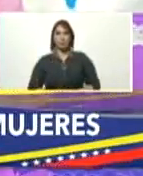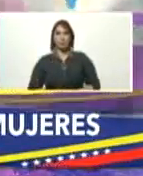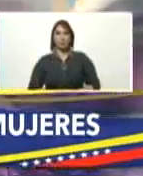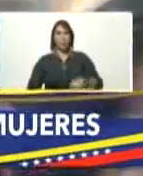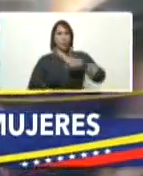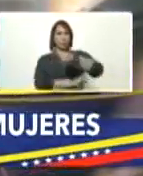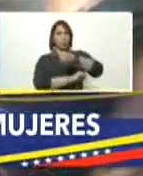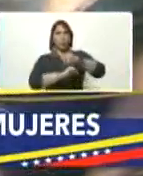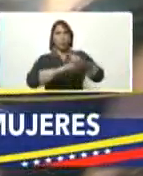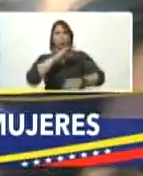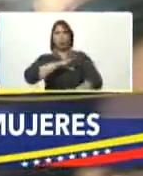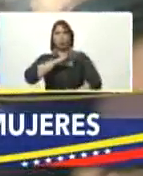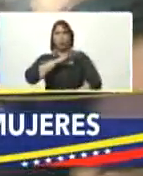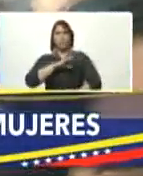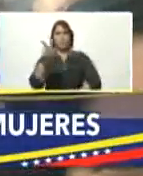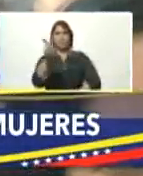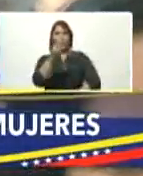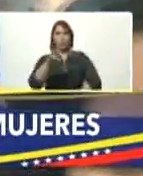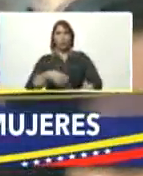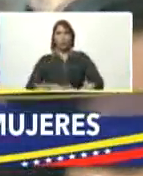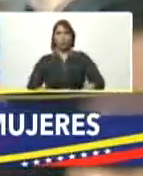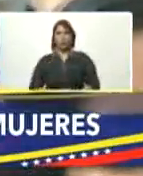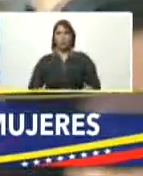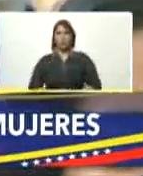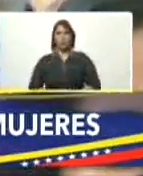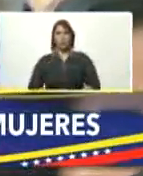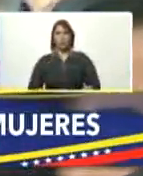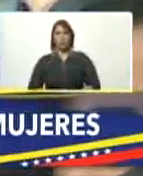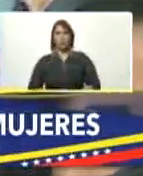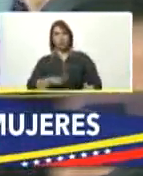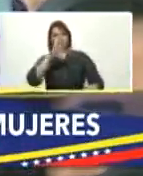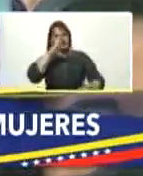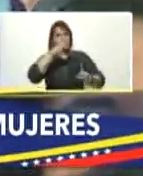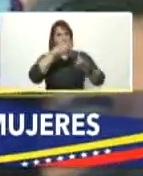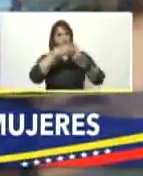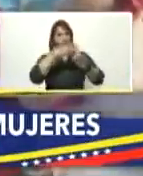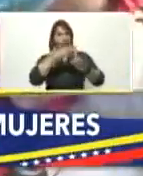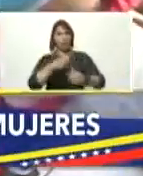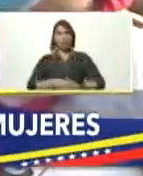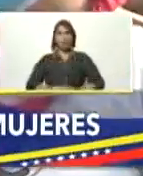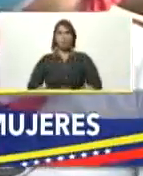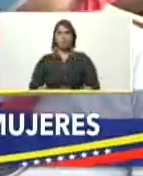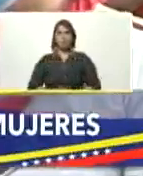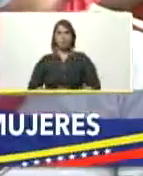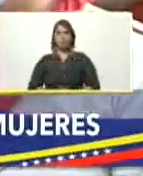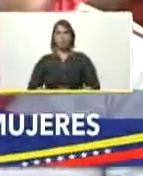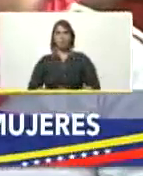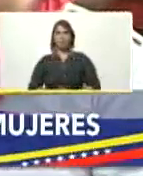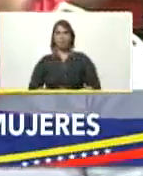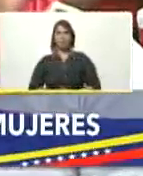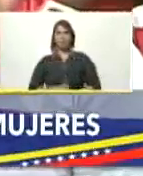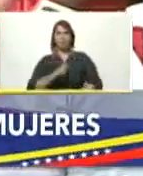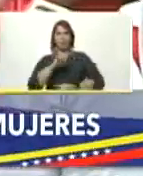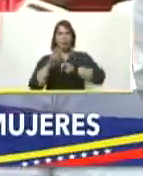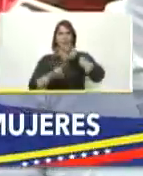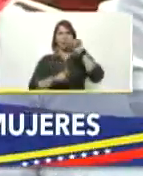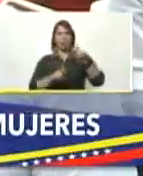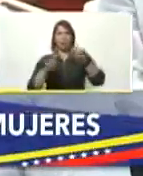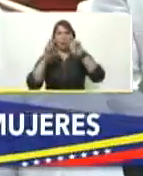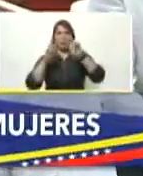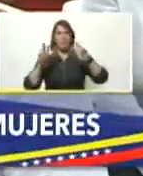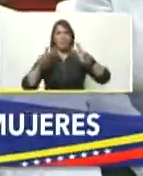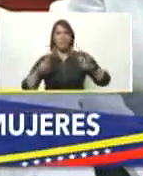bases de la sociedad venezolana. Allá. Sí, he ido preguntando a los expertos en el lenguaje,